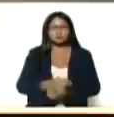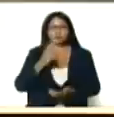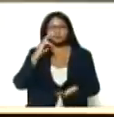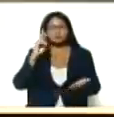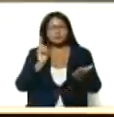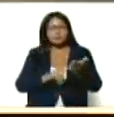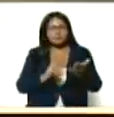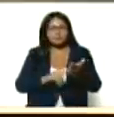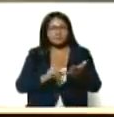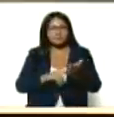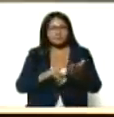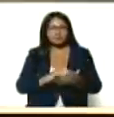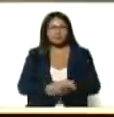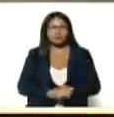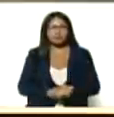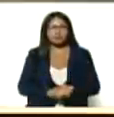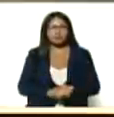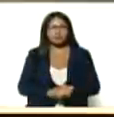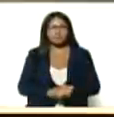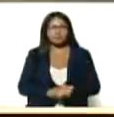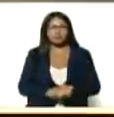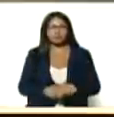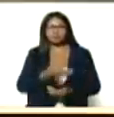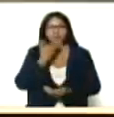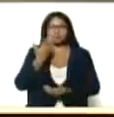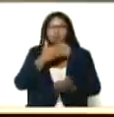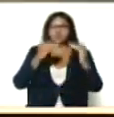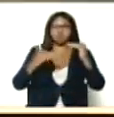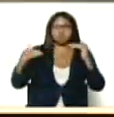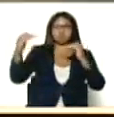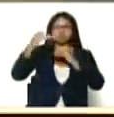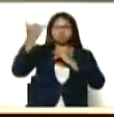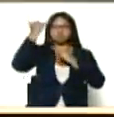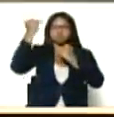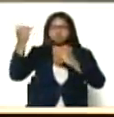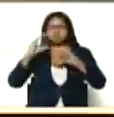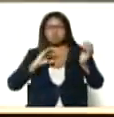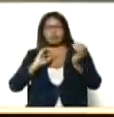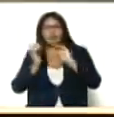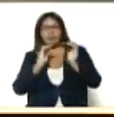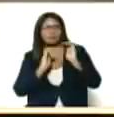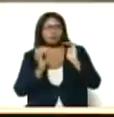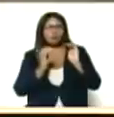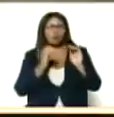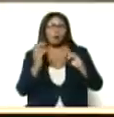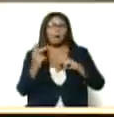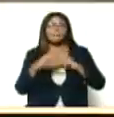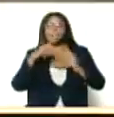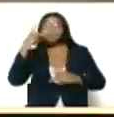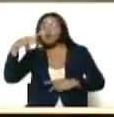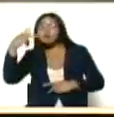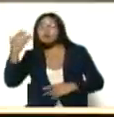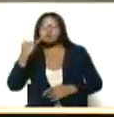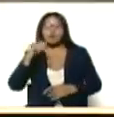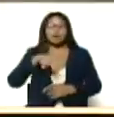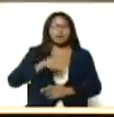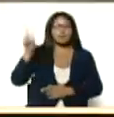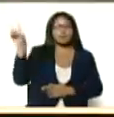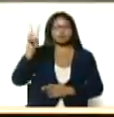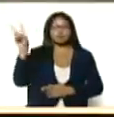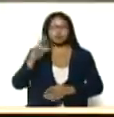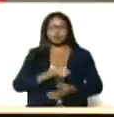verdaderamente del mayor nivel político, ideológico y ético de Venezuela